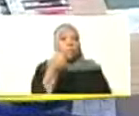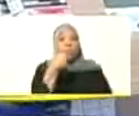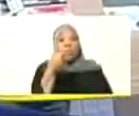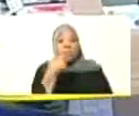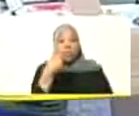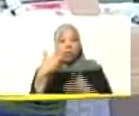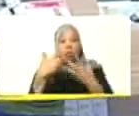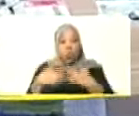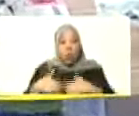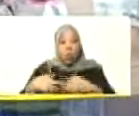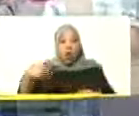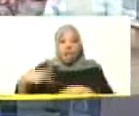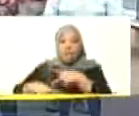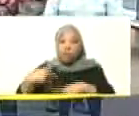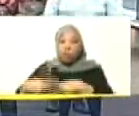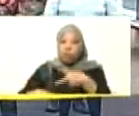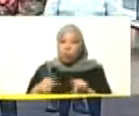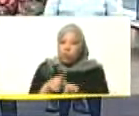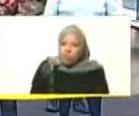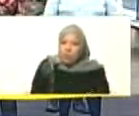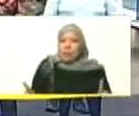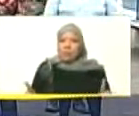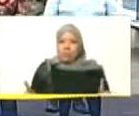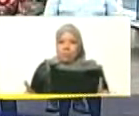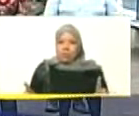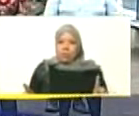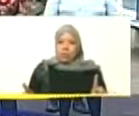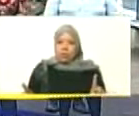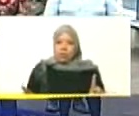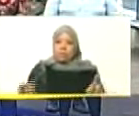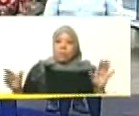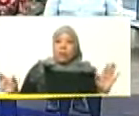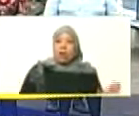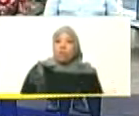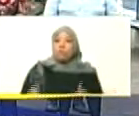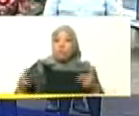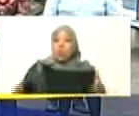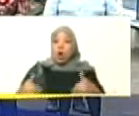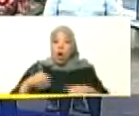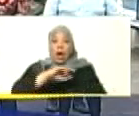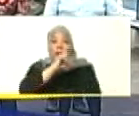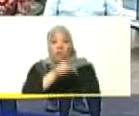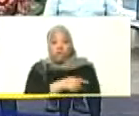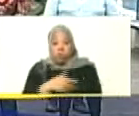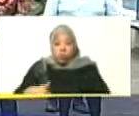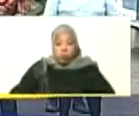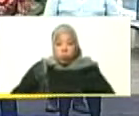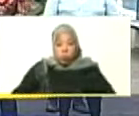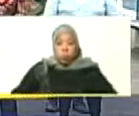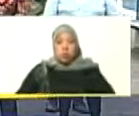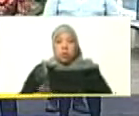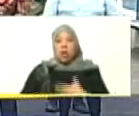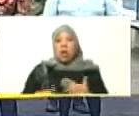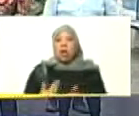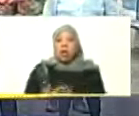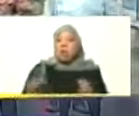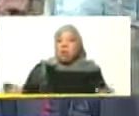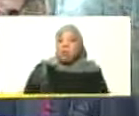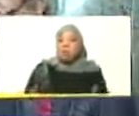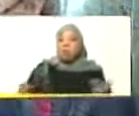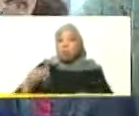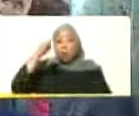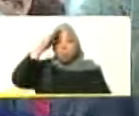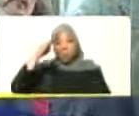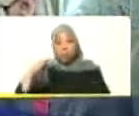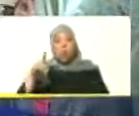industria, en producción, de manera tal de impulsar el esfuerzo logístico hacia las operaciones militares, que